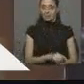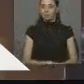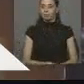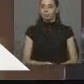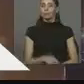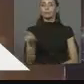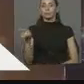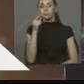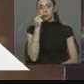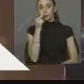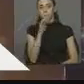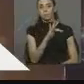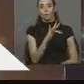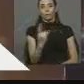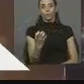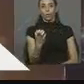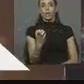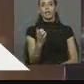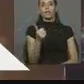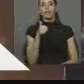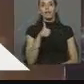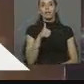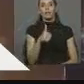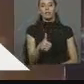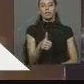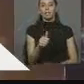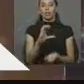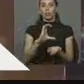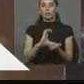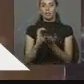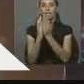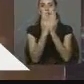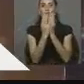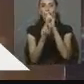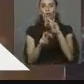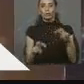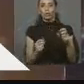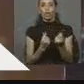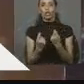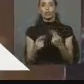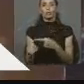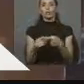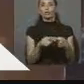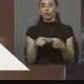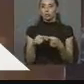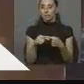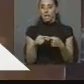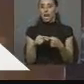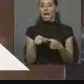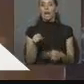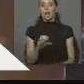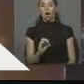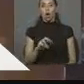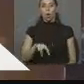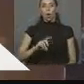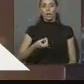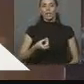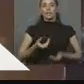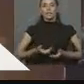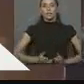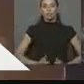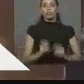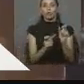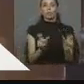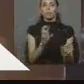y fue también director del Centro de Estudios Económicos y Sociales Vector, que fue una ONG fundada por los